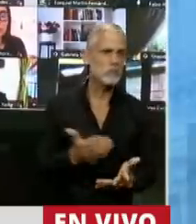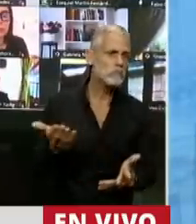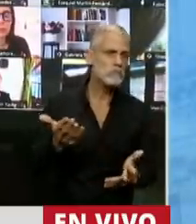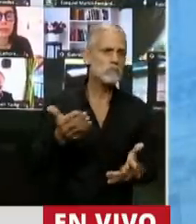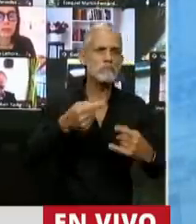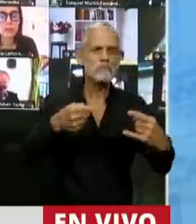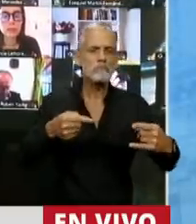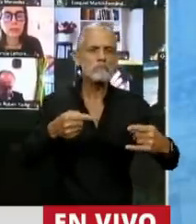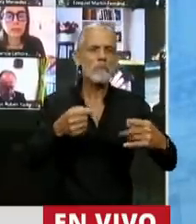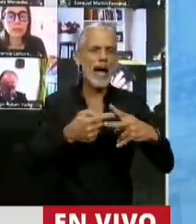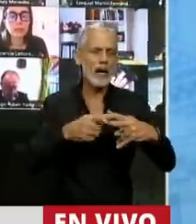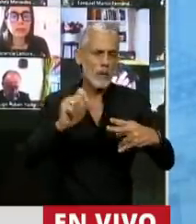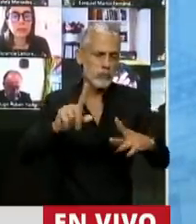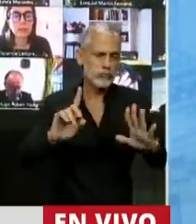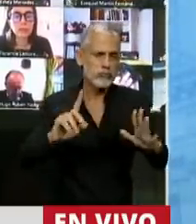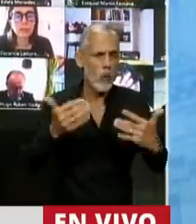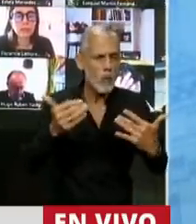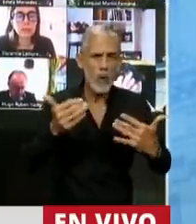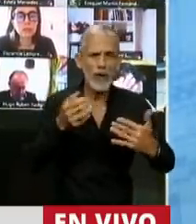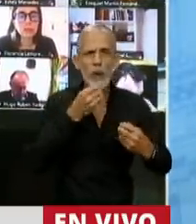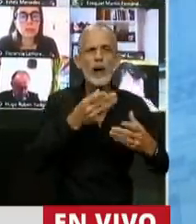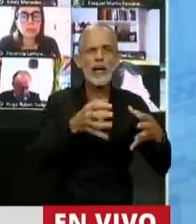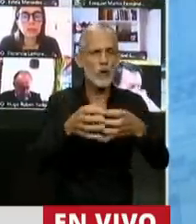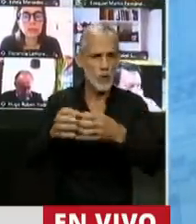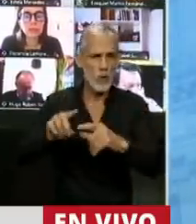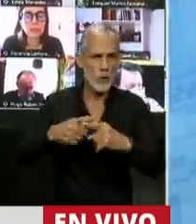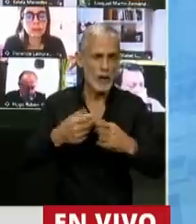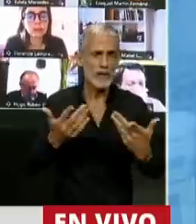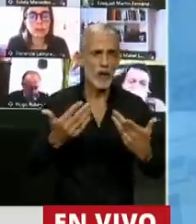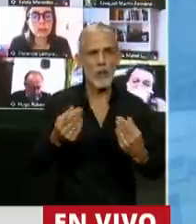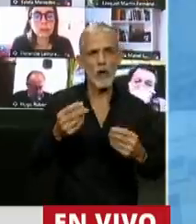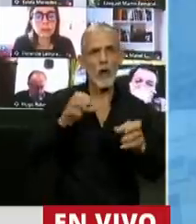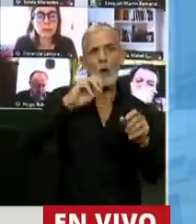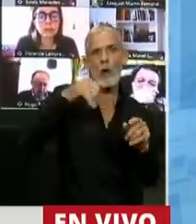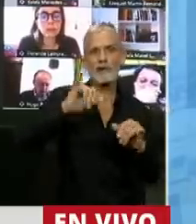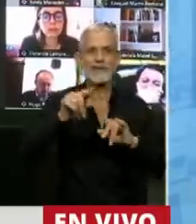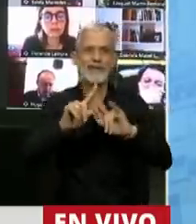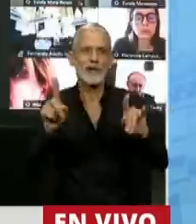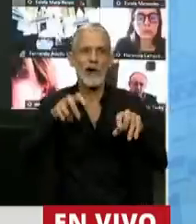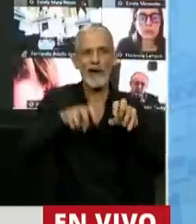son herramientas que cualquier fuerza política, como dar quórum, no puede hacerlo.